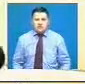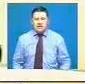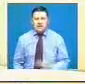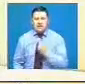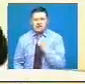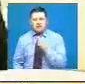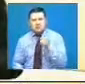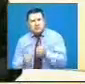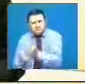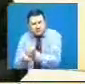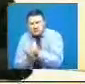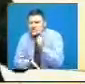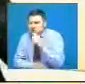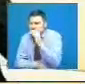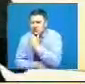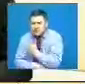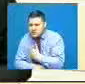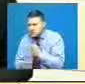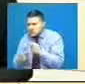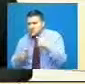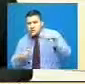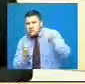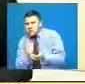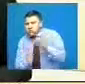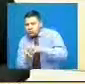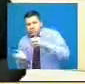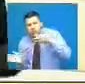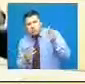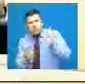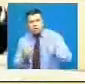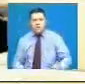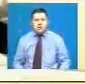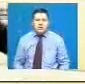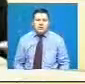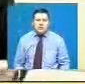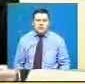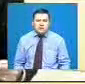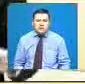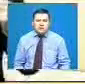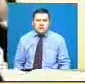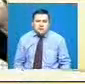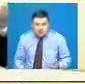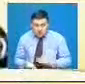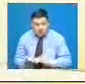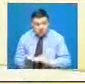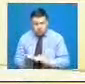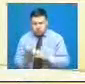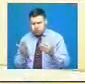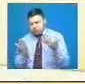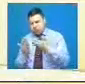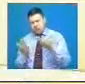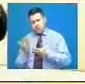impedimentos, cuál es la ayuda que necesitan para exportar, para llevar sus productos. Porque esto no va a ser de un día para otro, esta es una agenda de